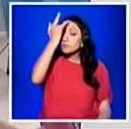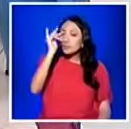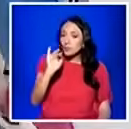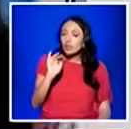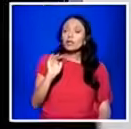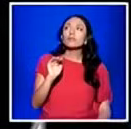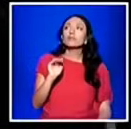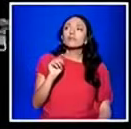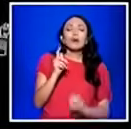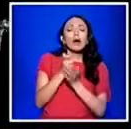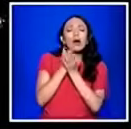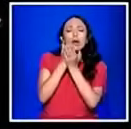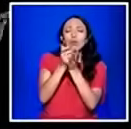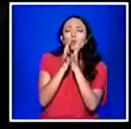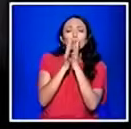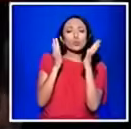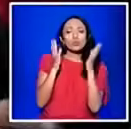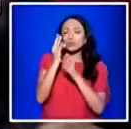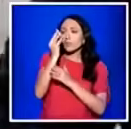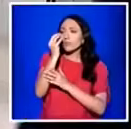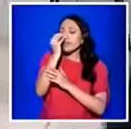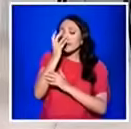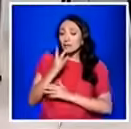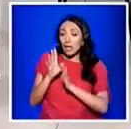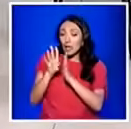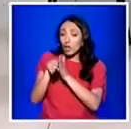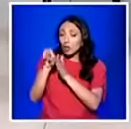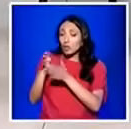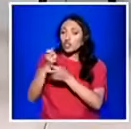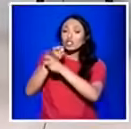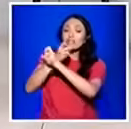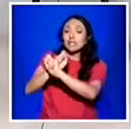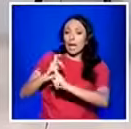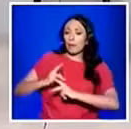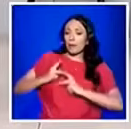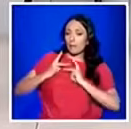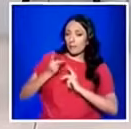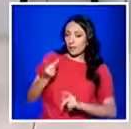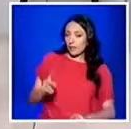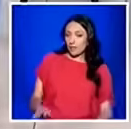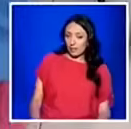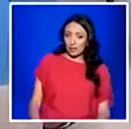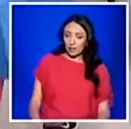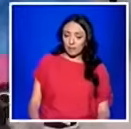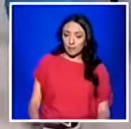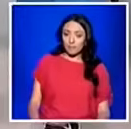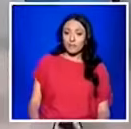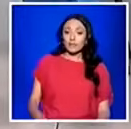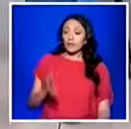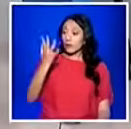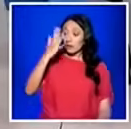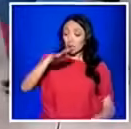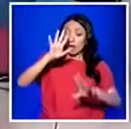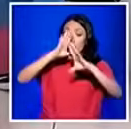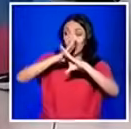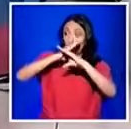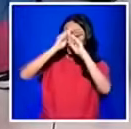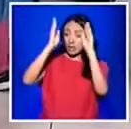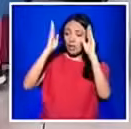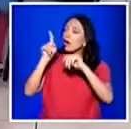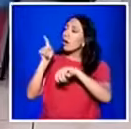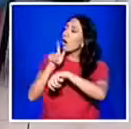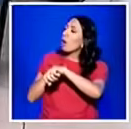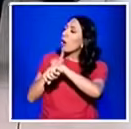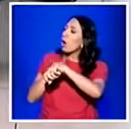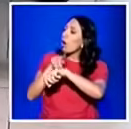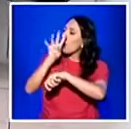ayudado muchísimo la donación de sangre, pues, a salvar vidas. Miren ustedes acá, pues ya desde muy temprano? ¿Cuál es el horario de